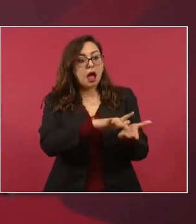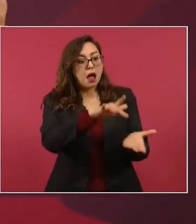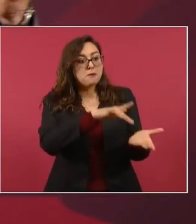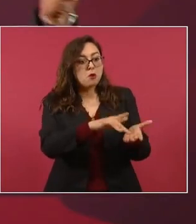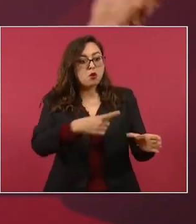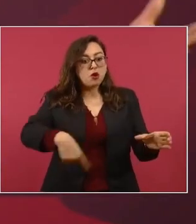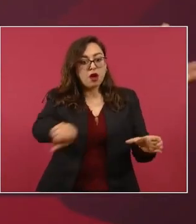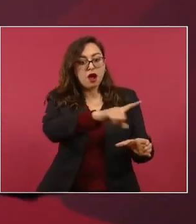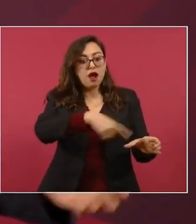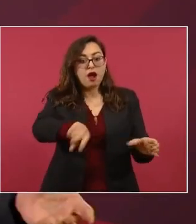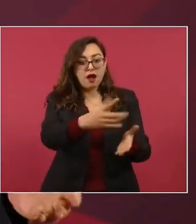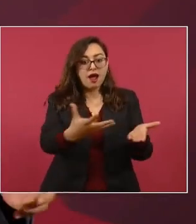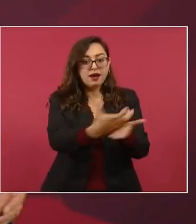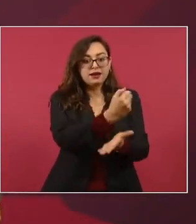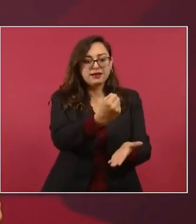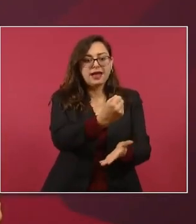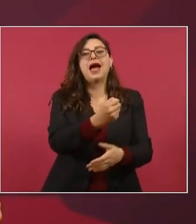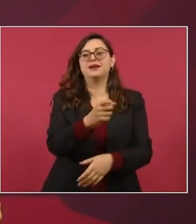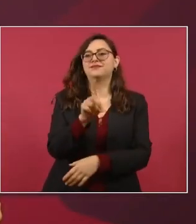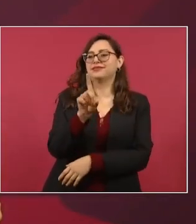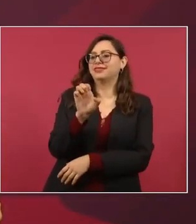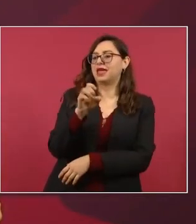¿Por qué el silencio de la OEA